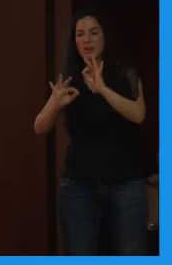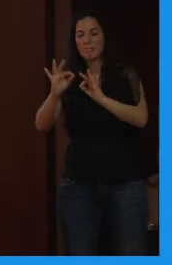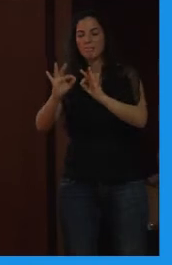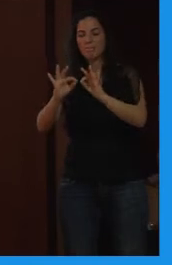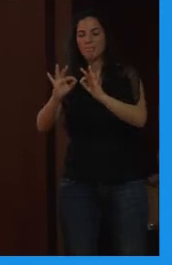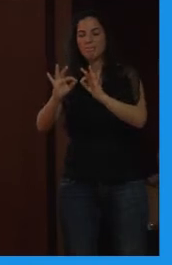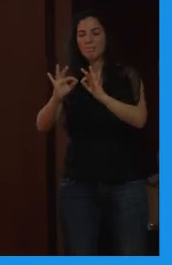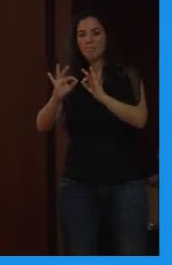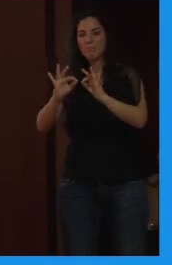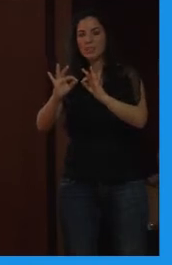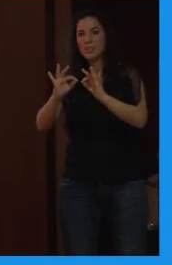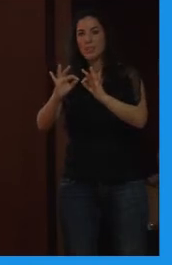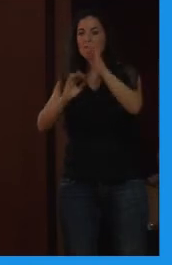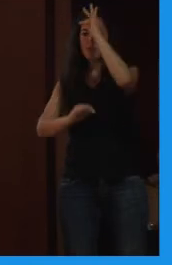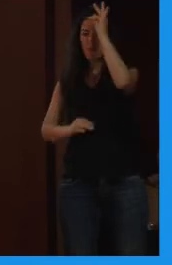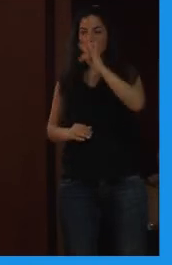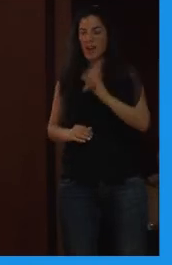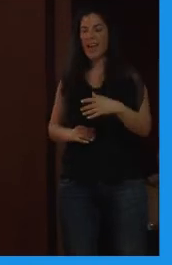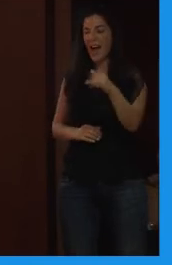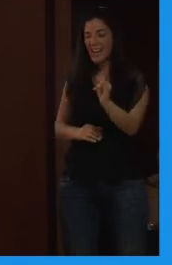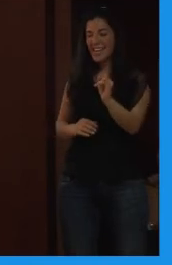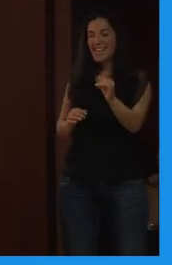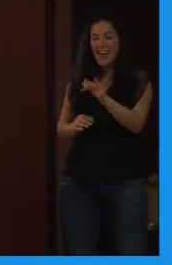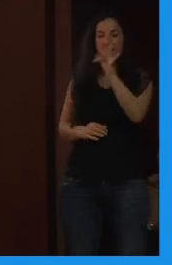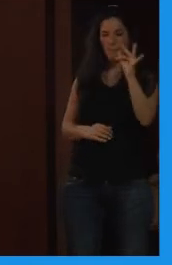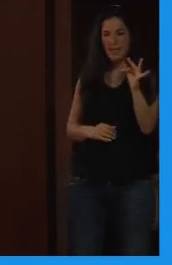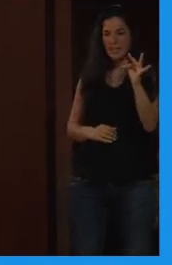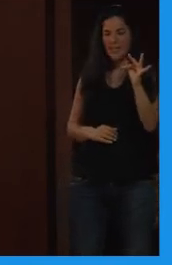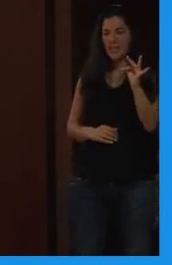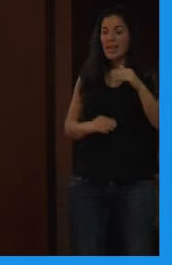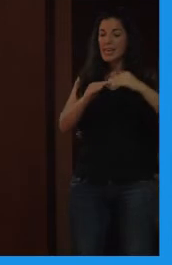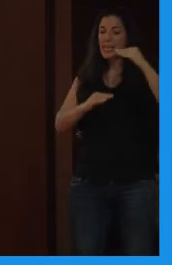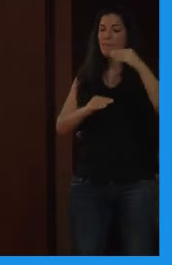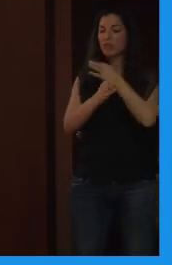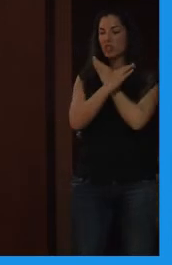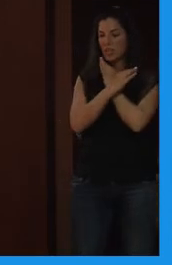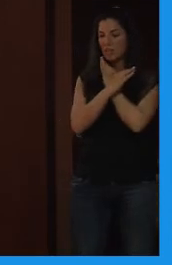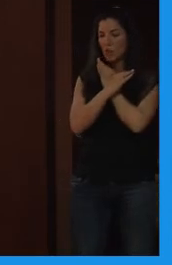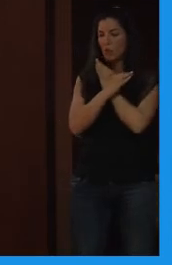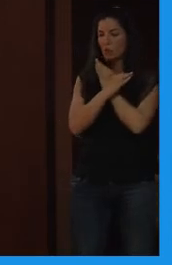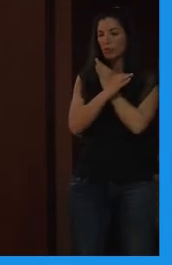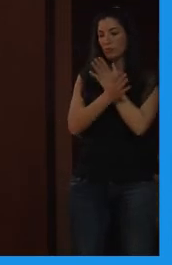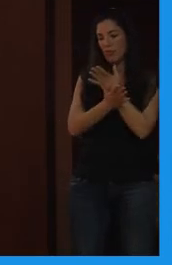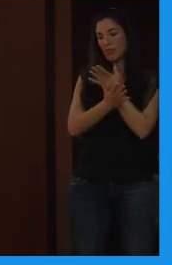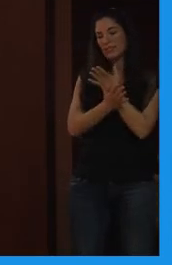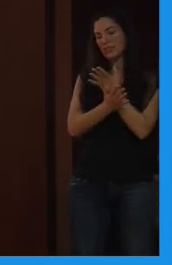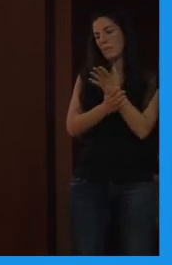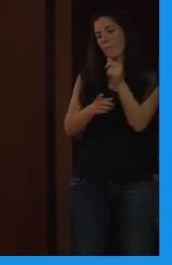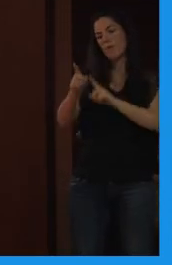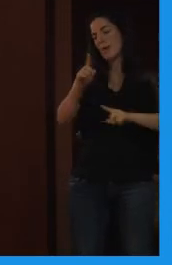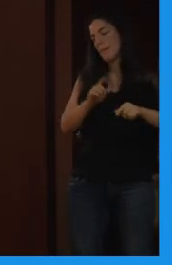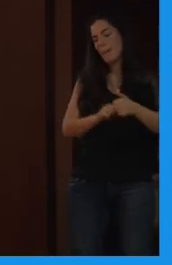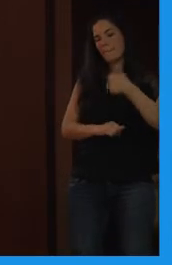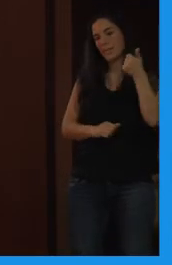pacientes fibromiálgicas tengan hipotiroidismo y el cansancio se agrave por el hipotiroidismo.